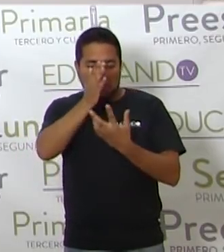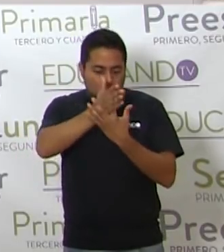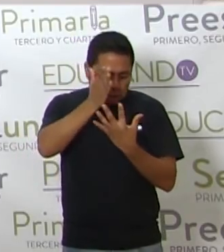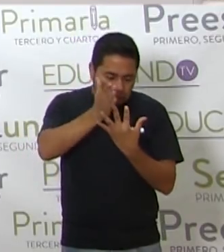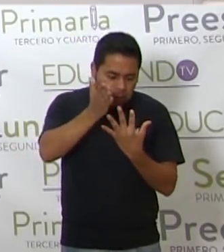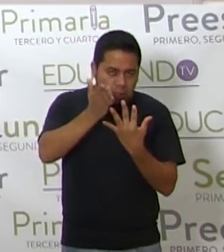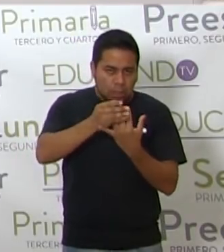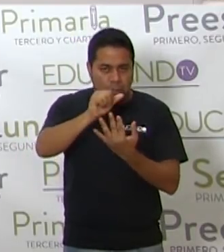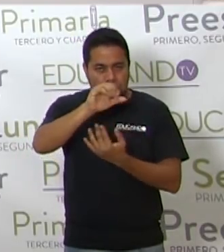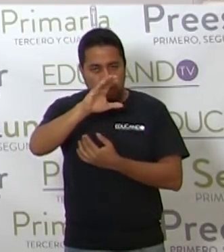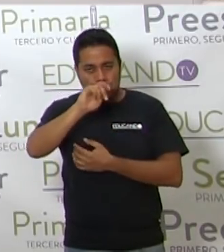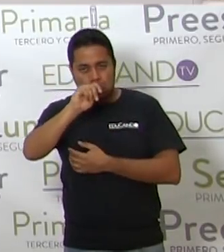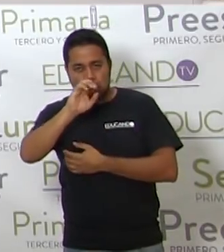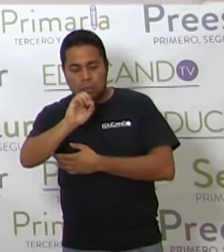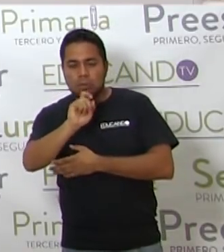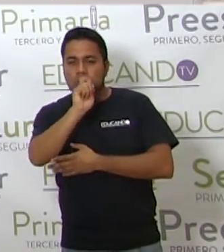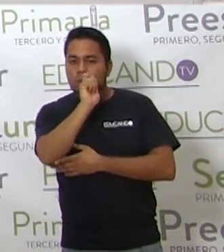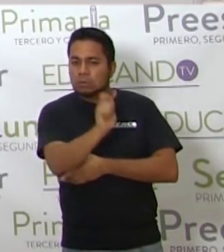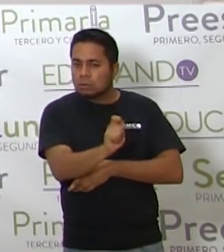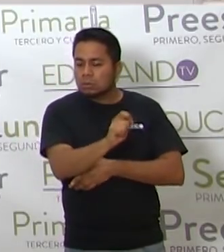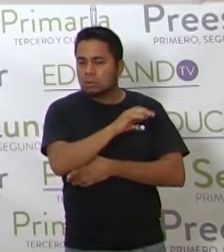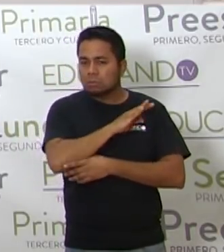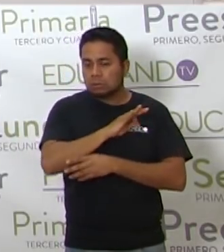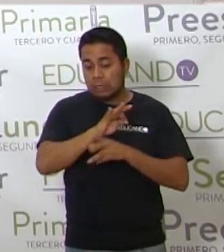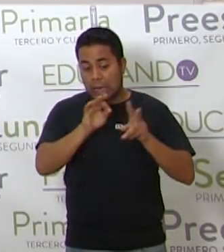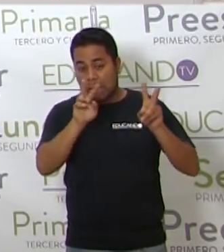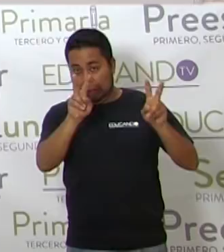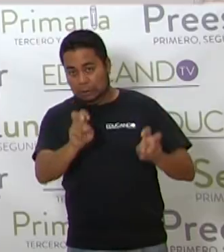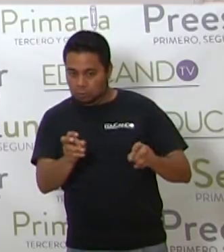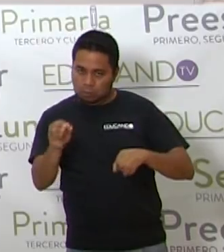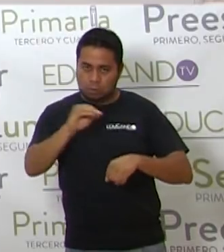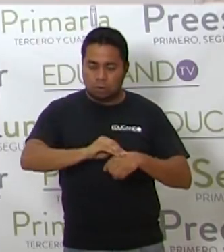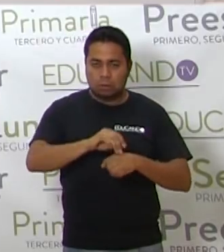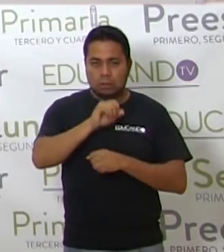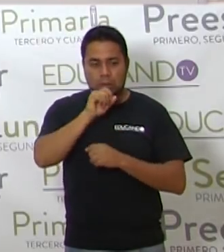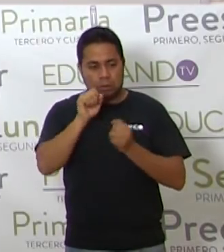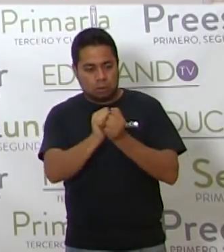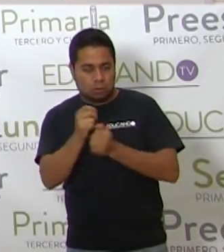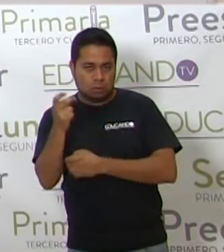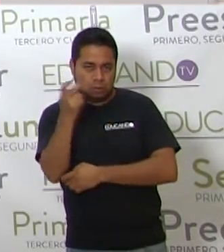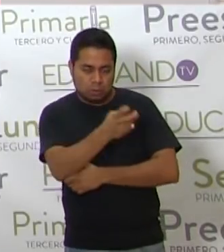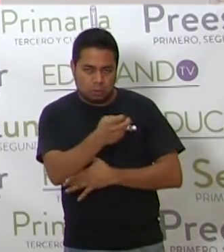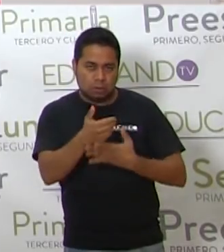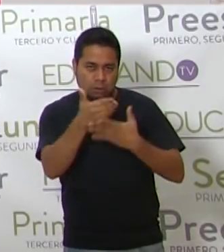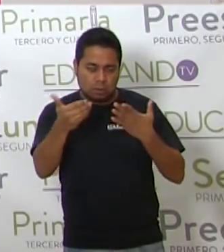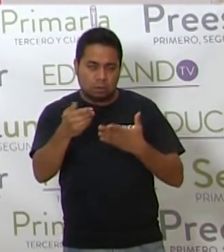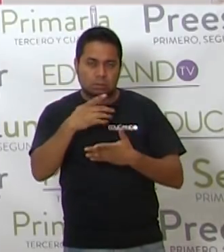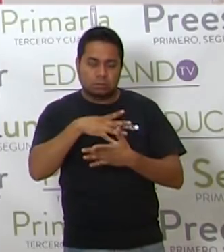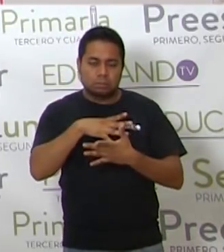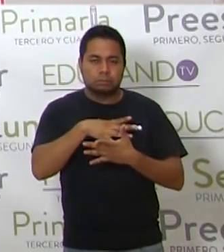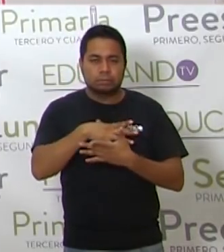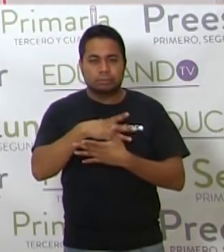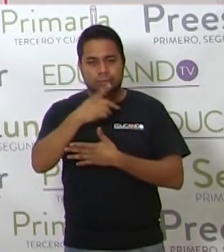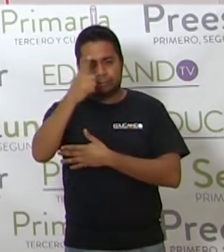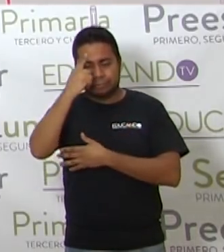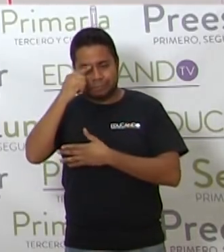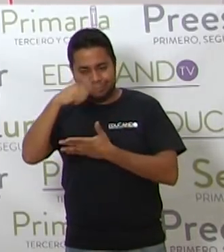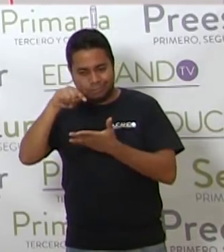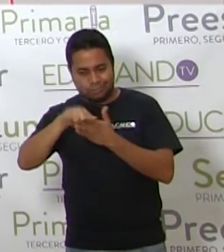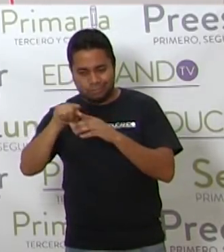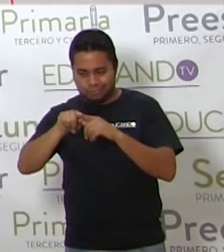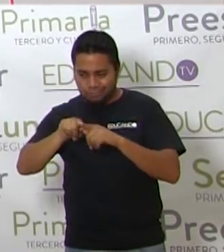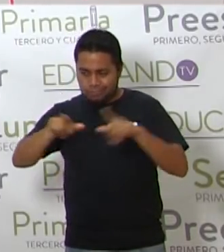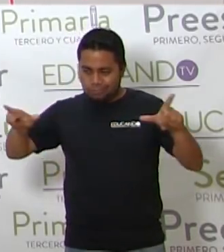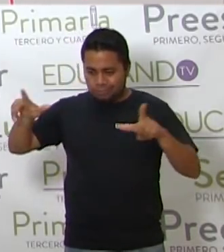que son actos, los cuales van a tener títulos y en base a estos títulos van a estar hechas las